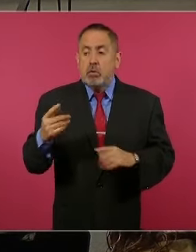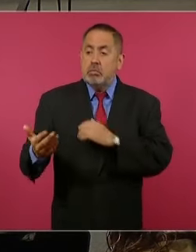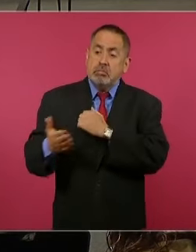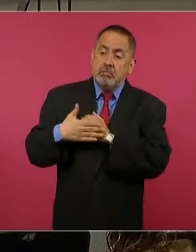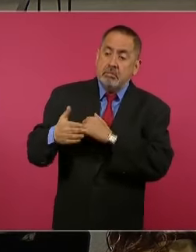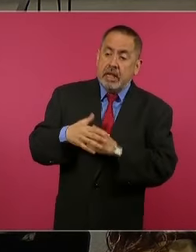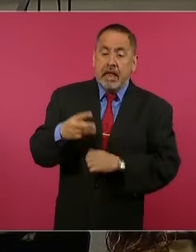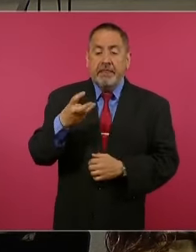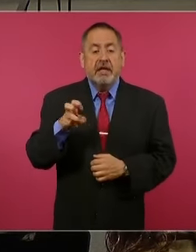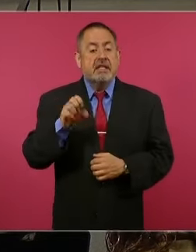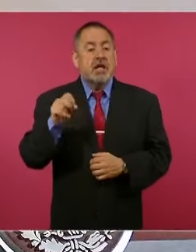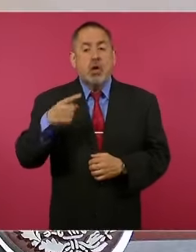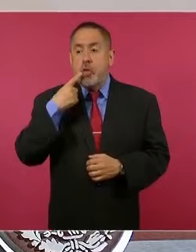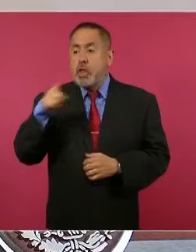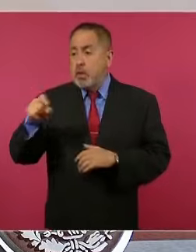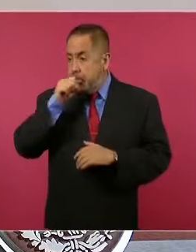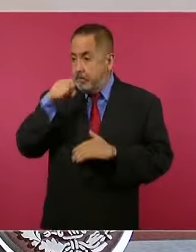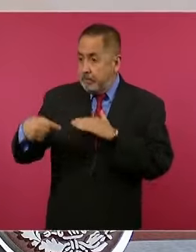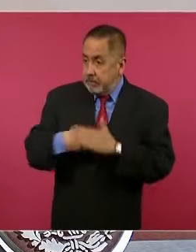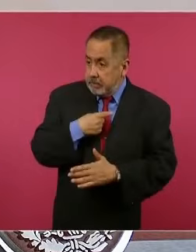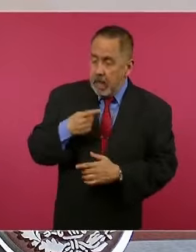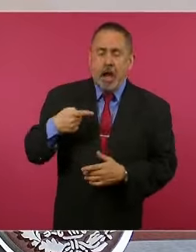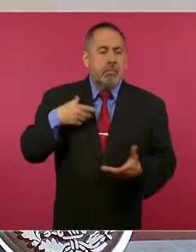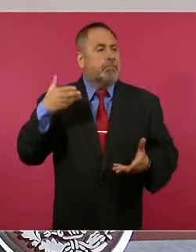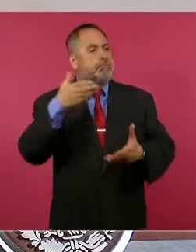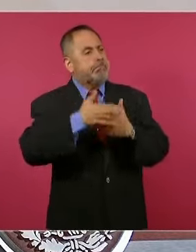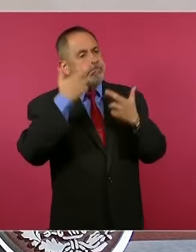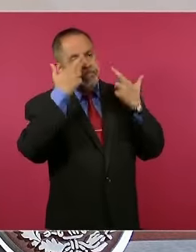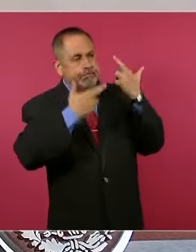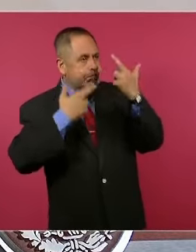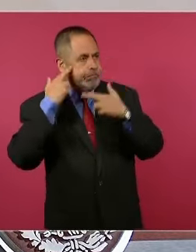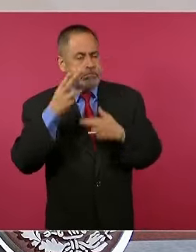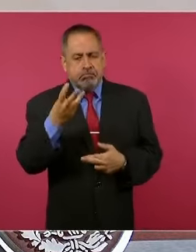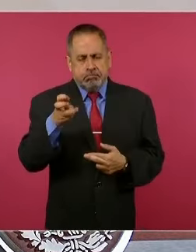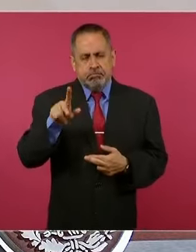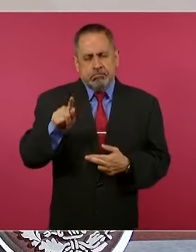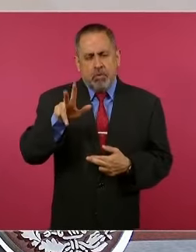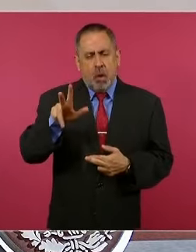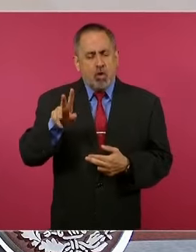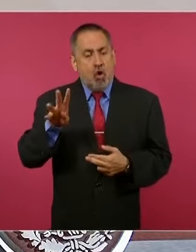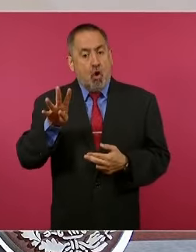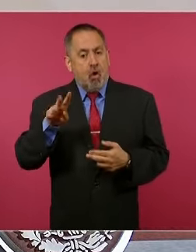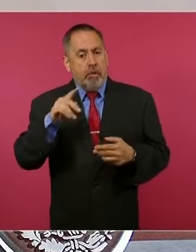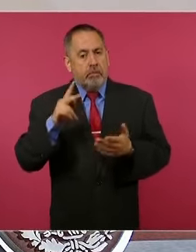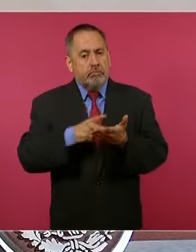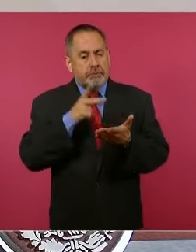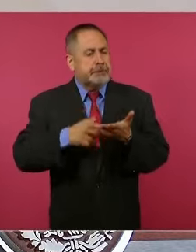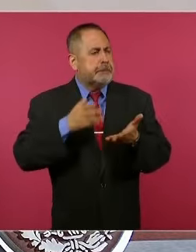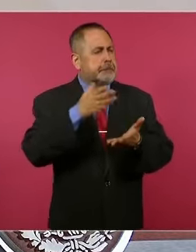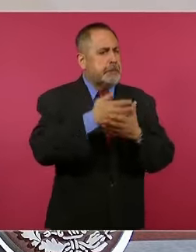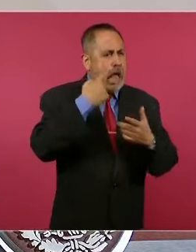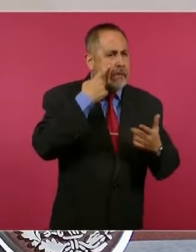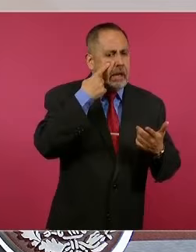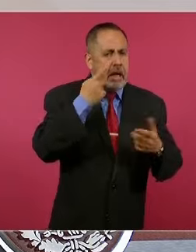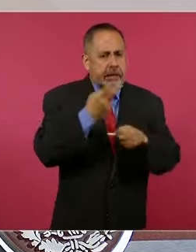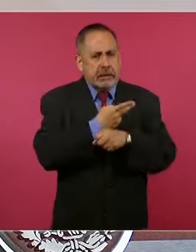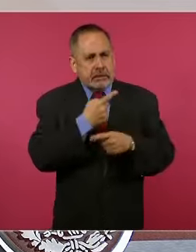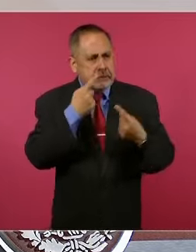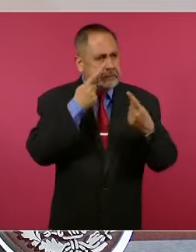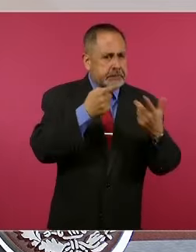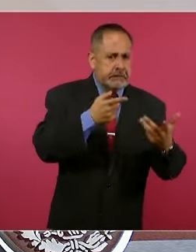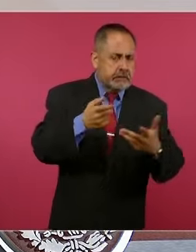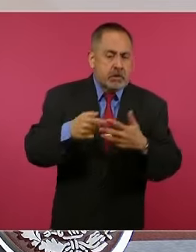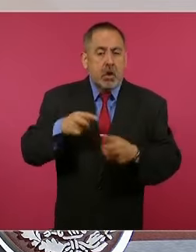335 denuncias realizamos 374 visitas de constatación y o verificaciones